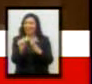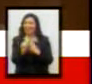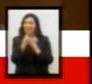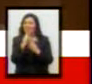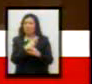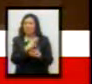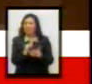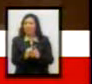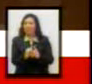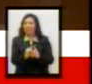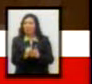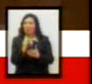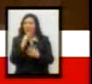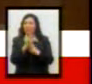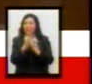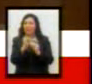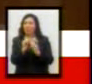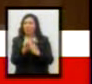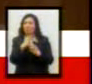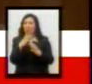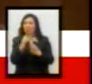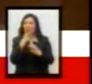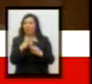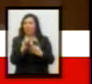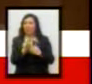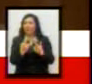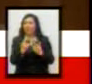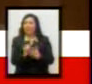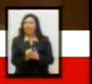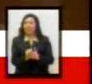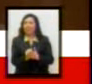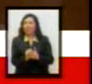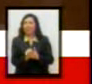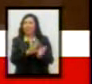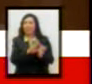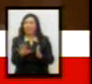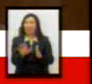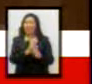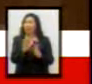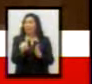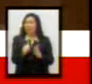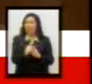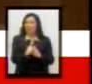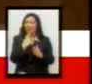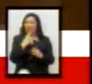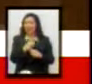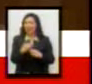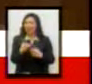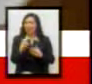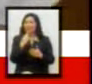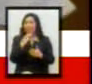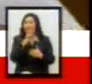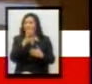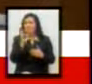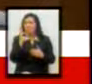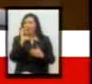un valioso instrumento para la evaluación de las políticas públicas relativas a la eliminación de todo tipo de discriminación hacia las